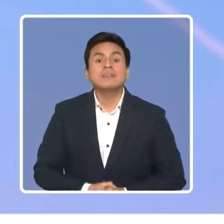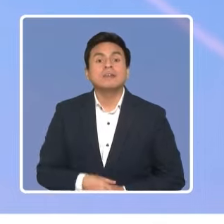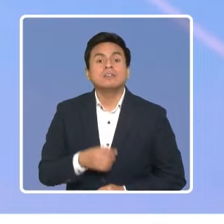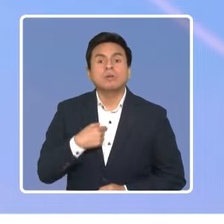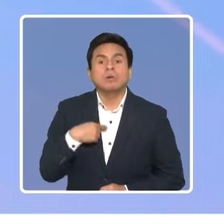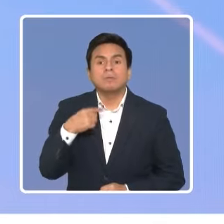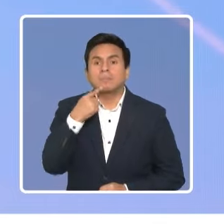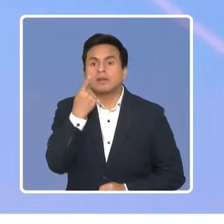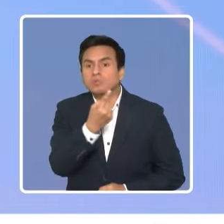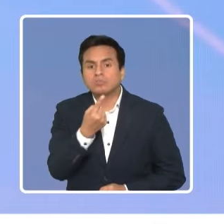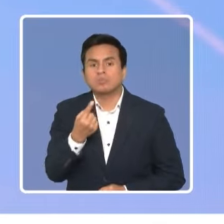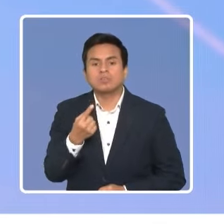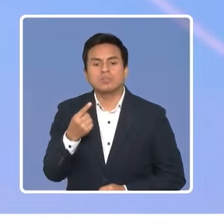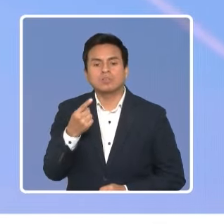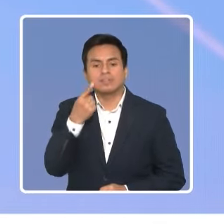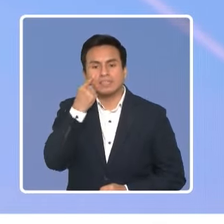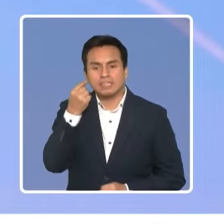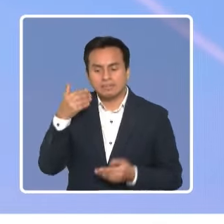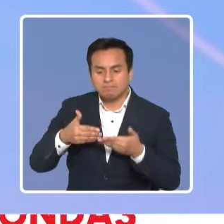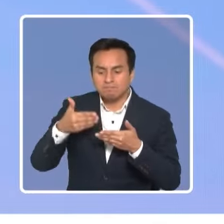Me pregunto en estos días,